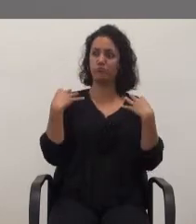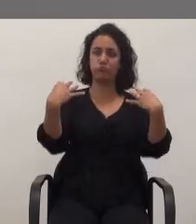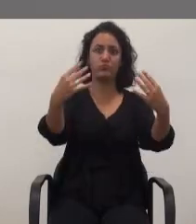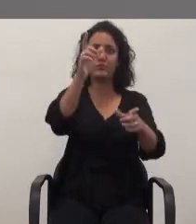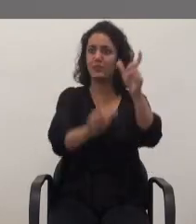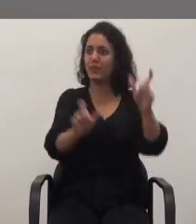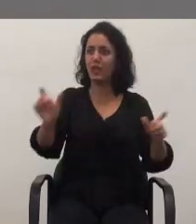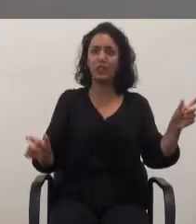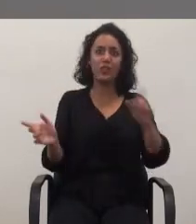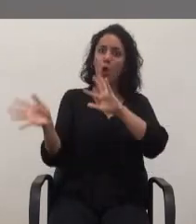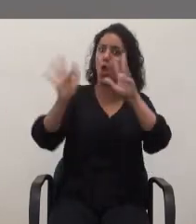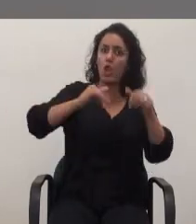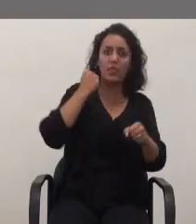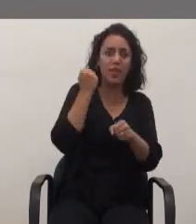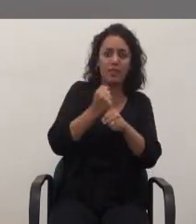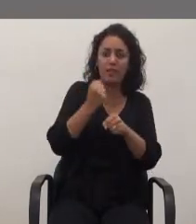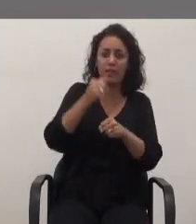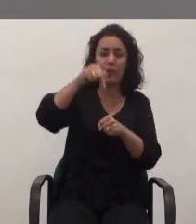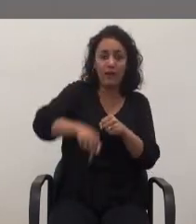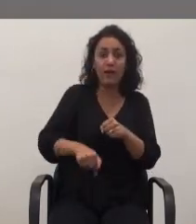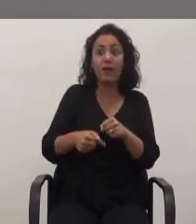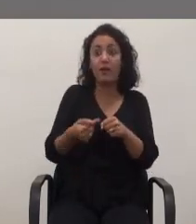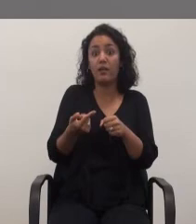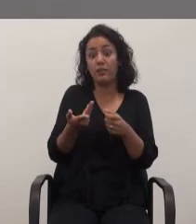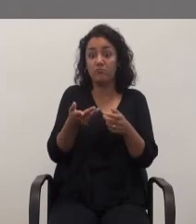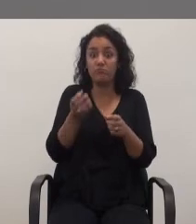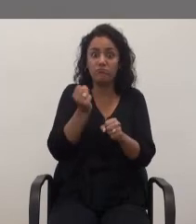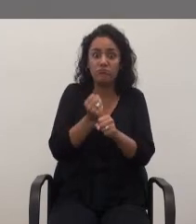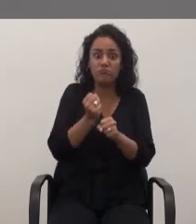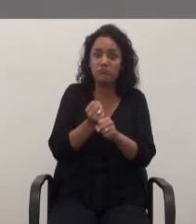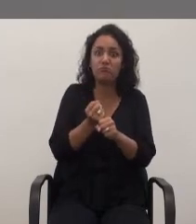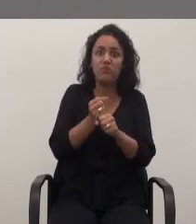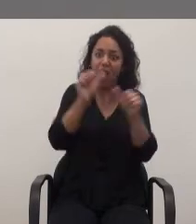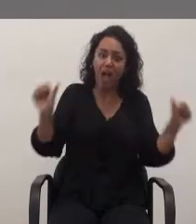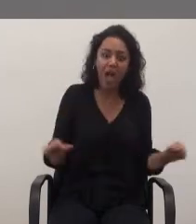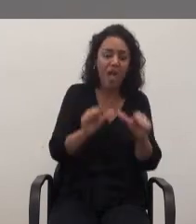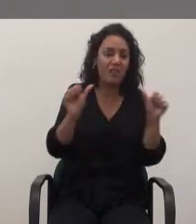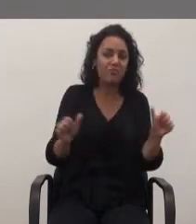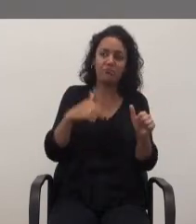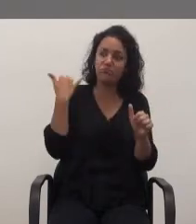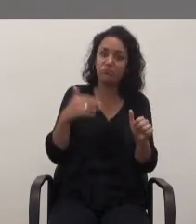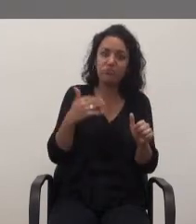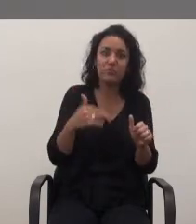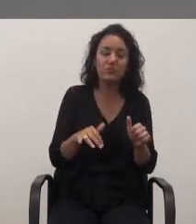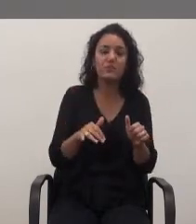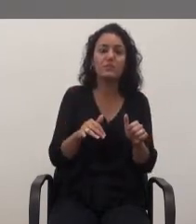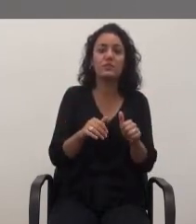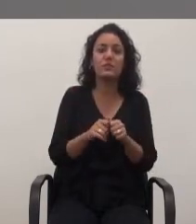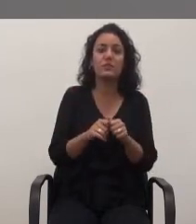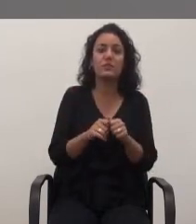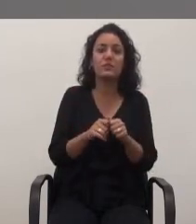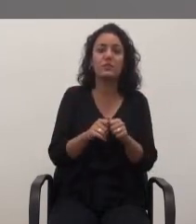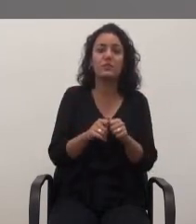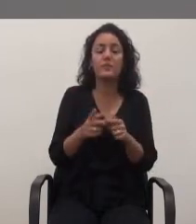trabaja en el ICEF y que es quien efectivamente lleva adelante la mayor parte de toda esa tarea, y entonces hace